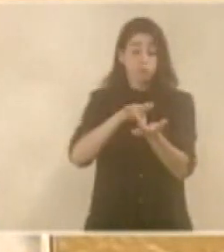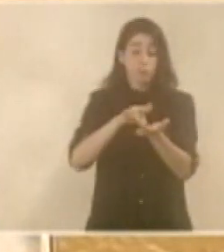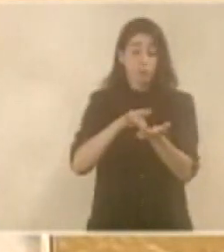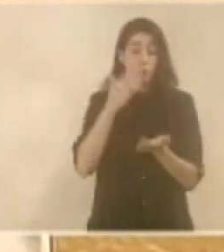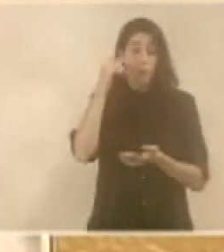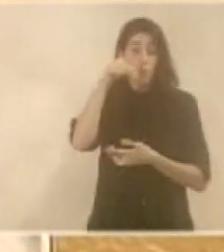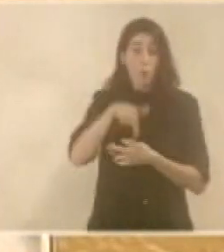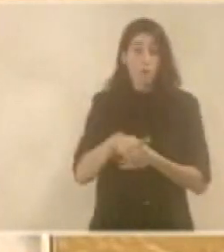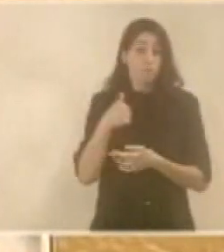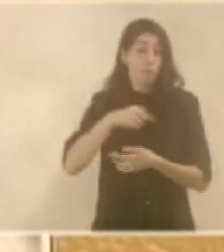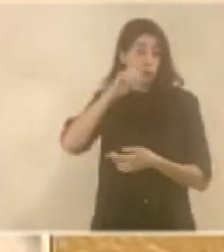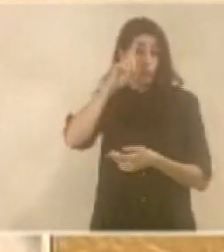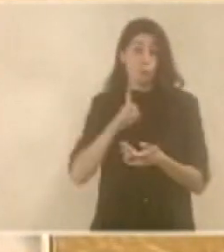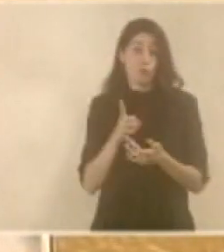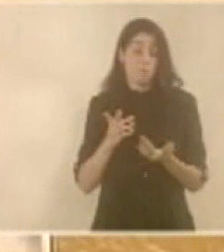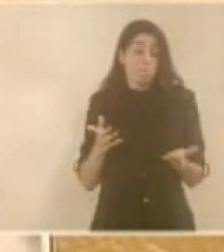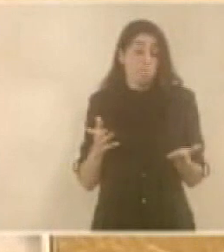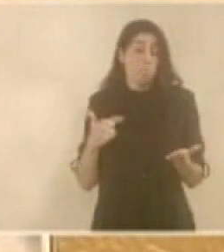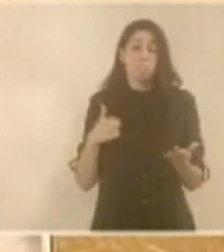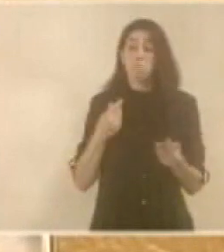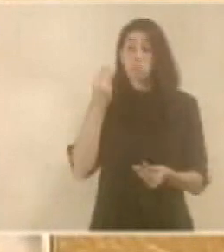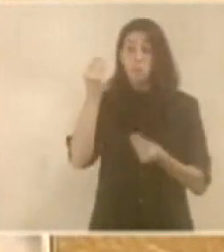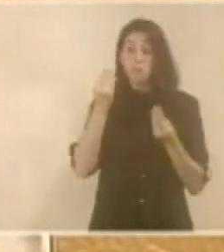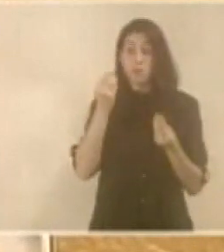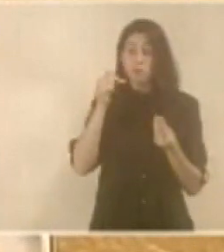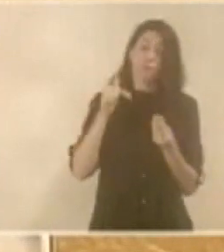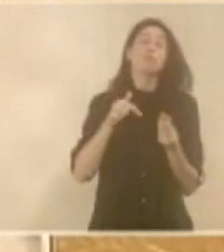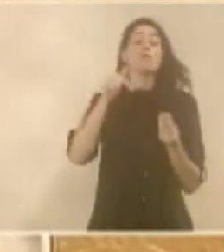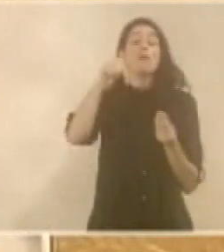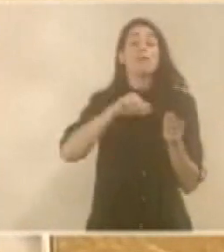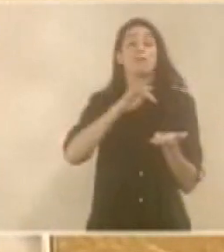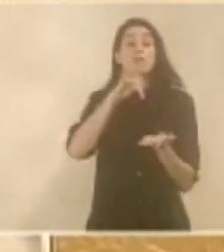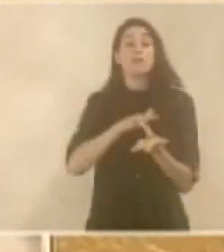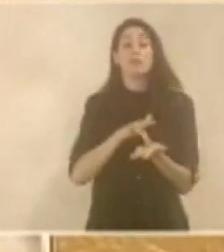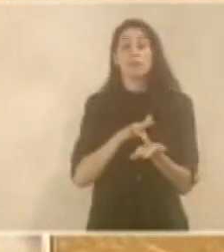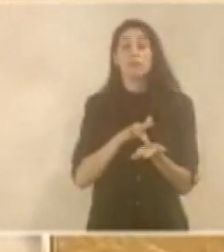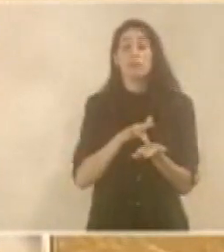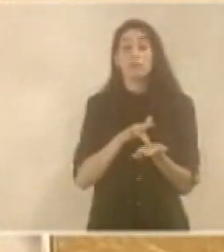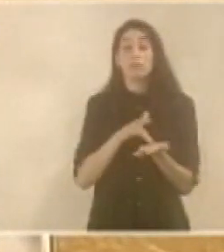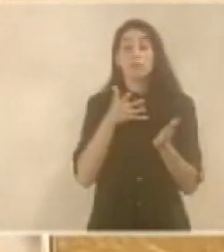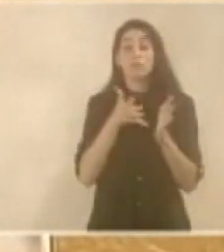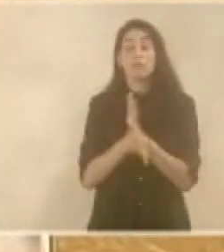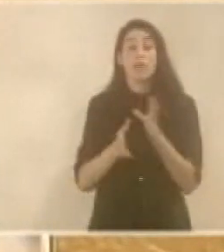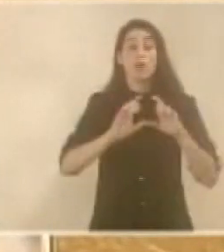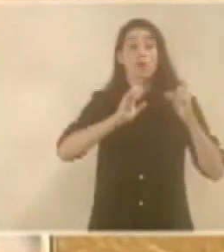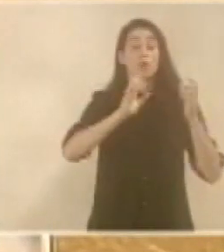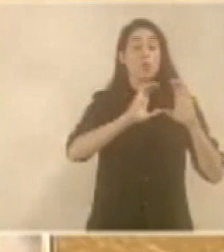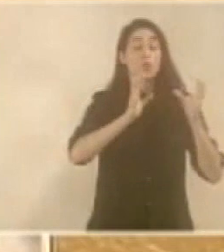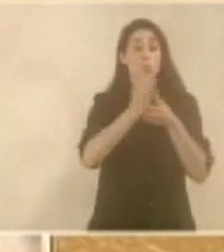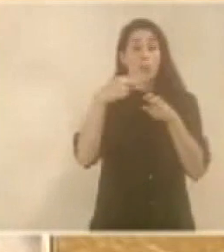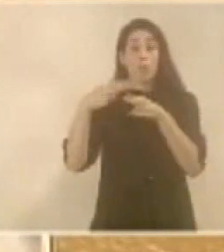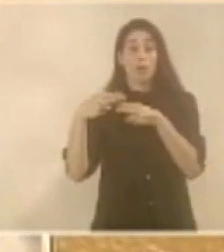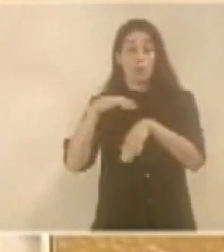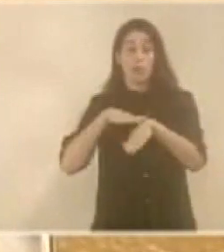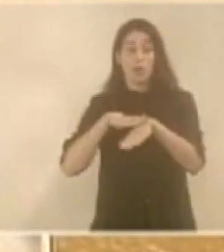historiadores, pero este acto, en sus formas, es fruto de un acuerdo en su día de todos los grupos políticos municipales, y